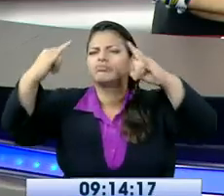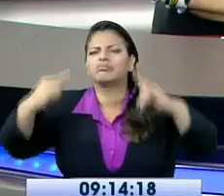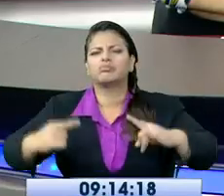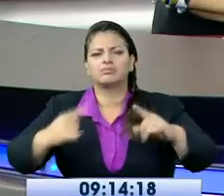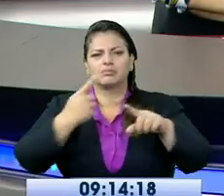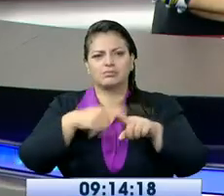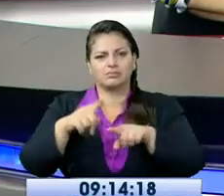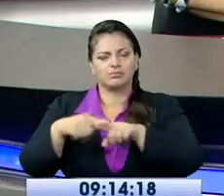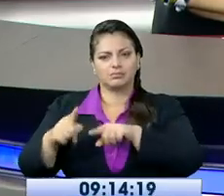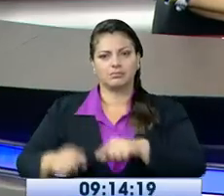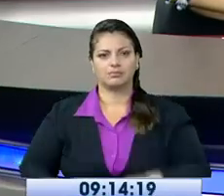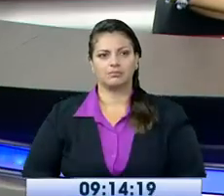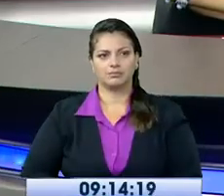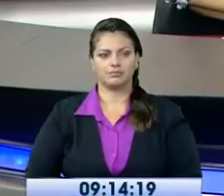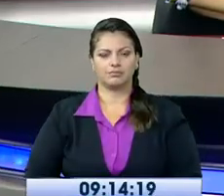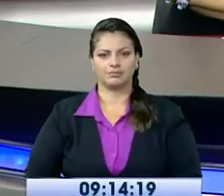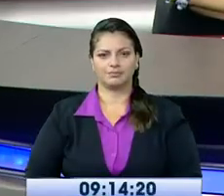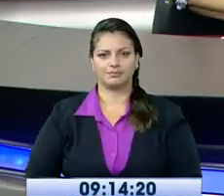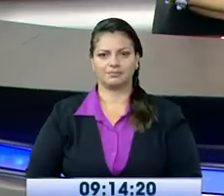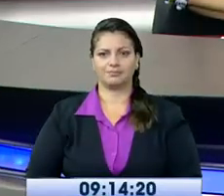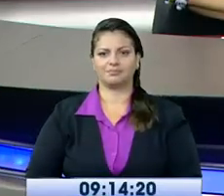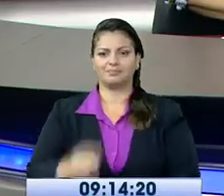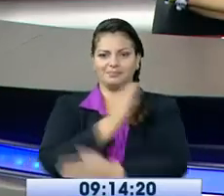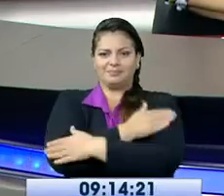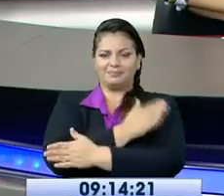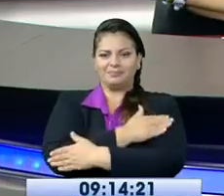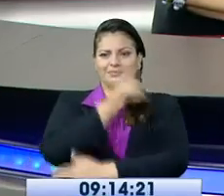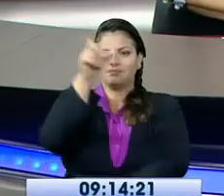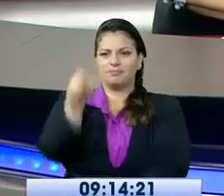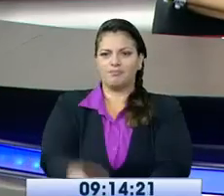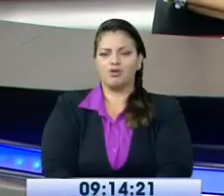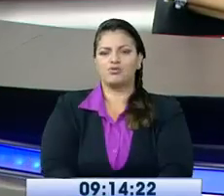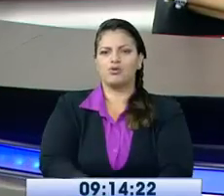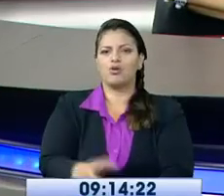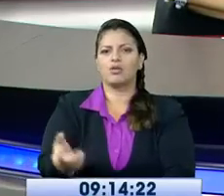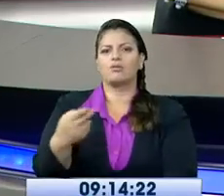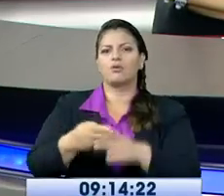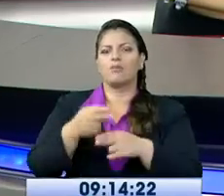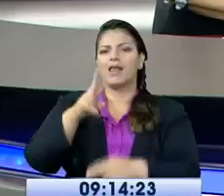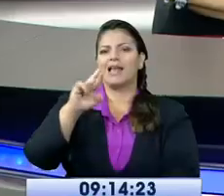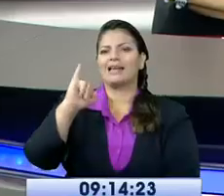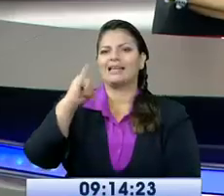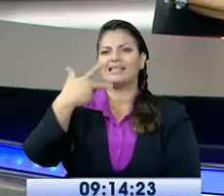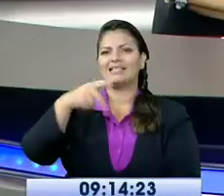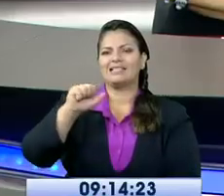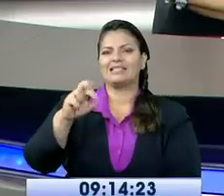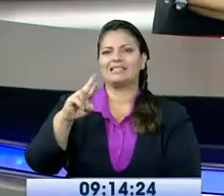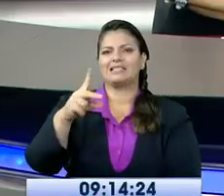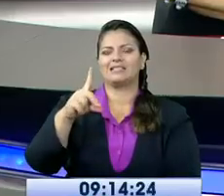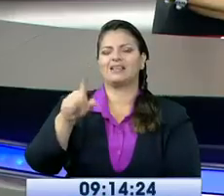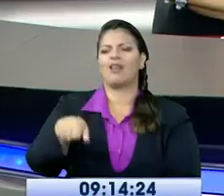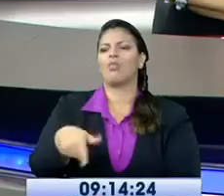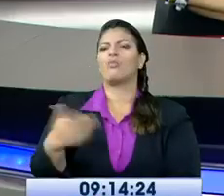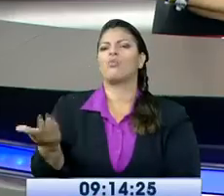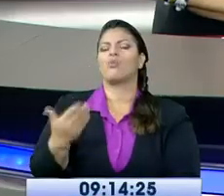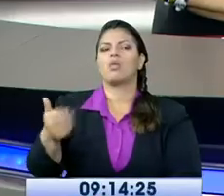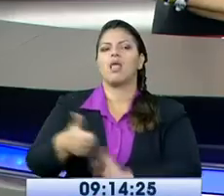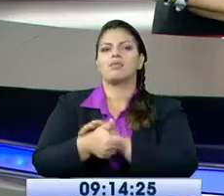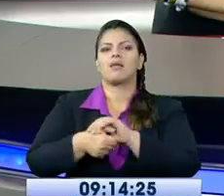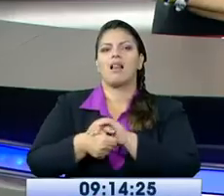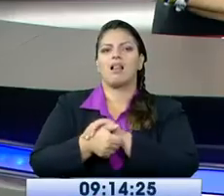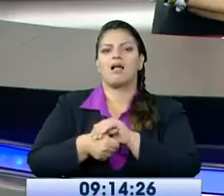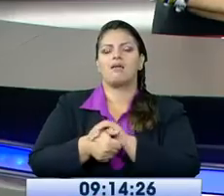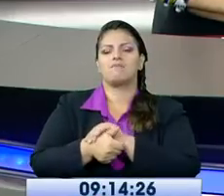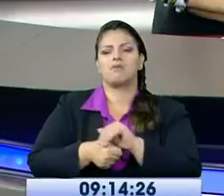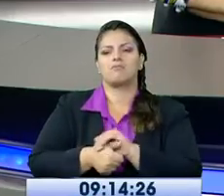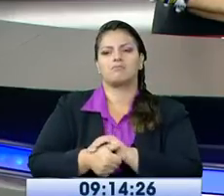Segovia en Galápagos. ¡Qué maravilla! Nos están viendo desde Galápagos. Bueno, tenemos audiencia, muchísima audiencia en Galápagos. Una audiencia nacional, y en